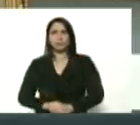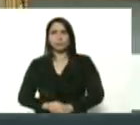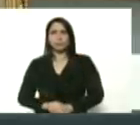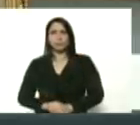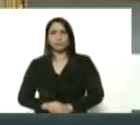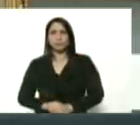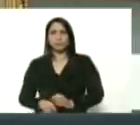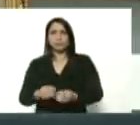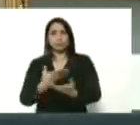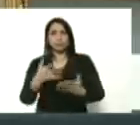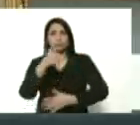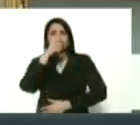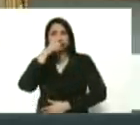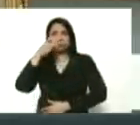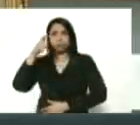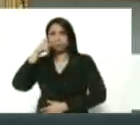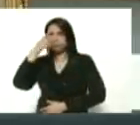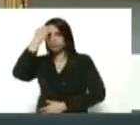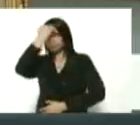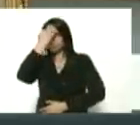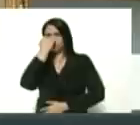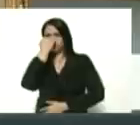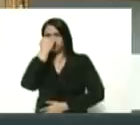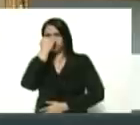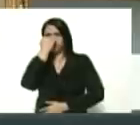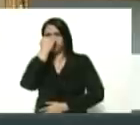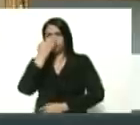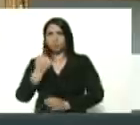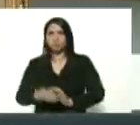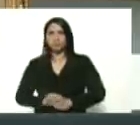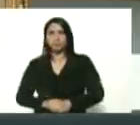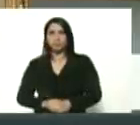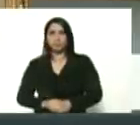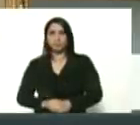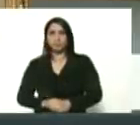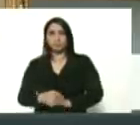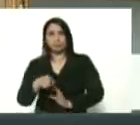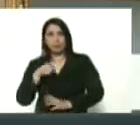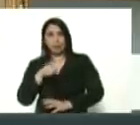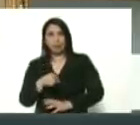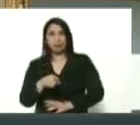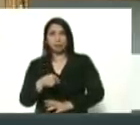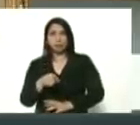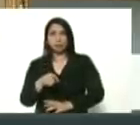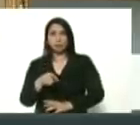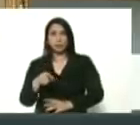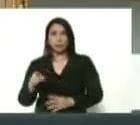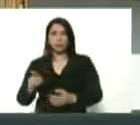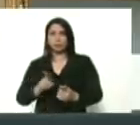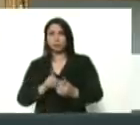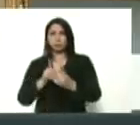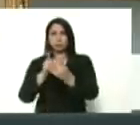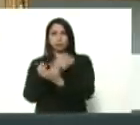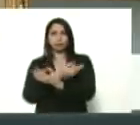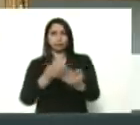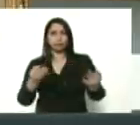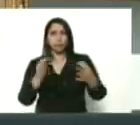de esta operación terrorista es obra de la perfecta unión